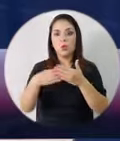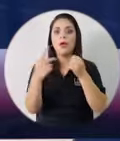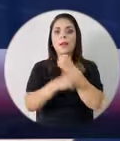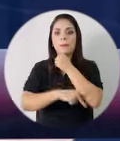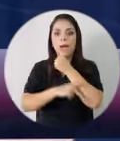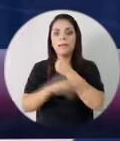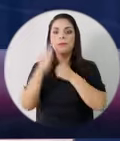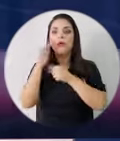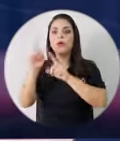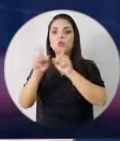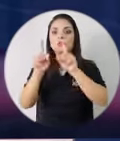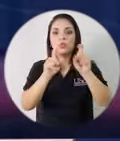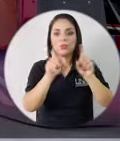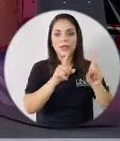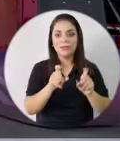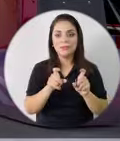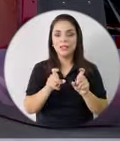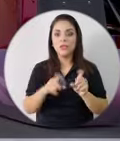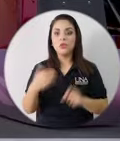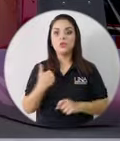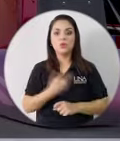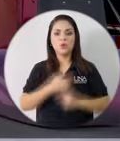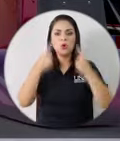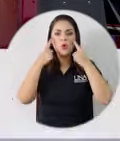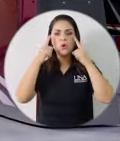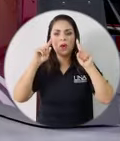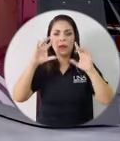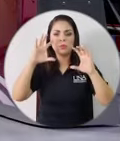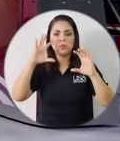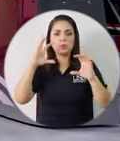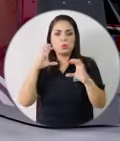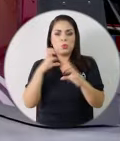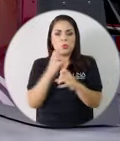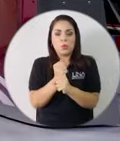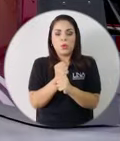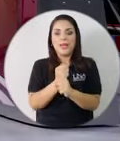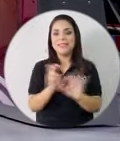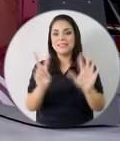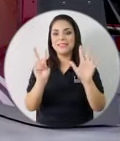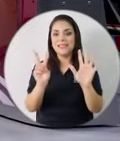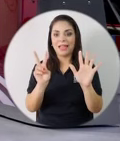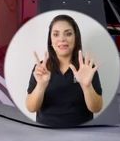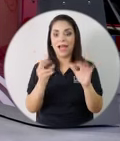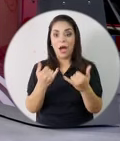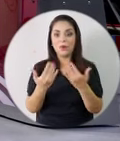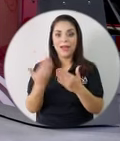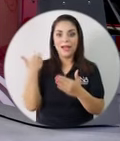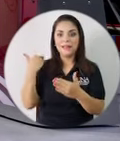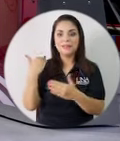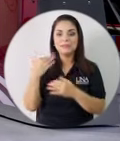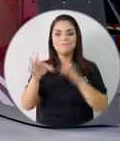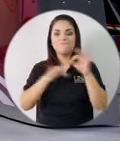país, ustedes y hicieron. eso lo logramos sintetizar en 7 aspectos que ahora Pablo nos lo pudo